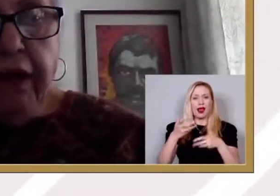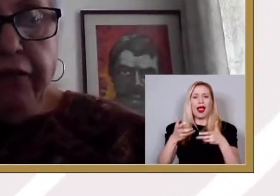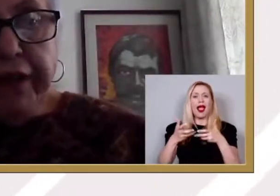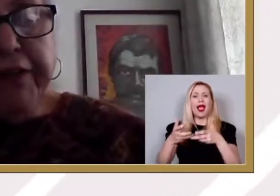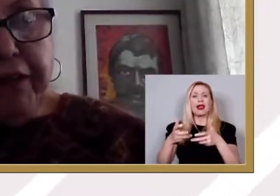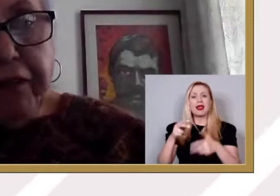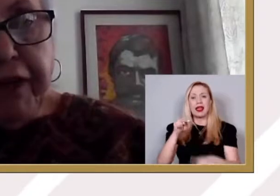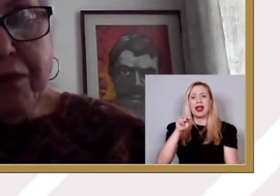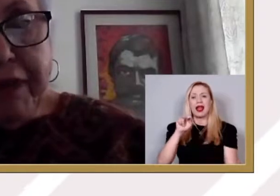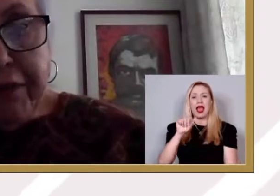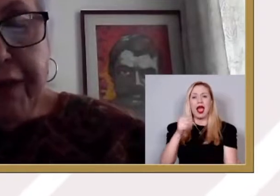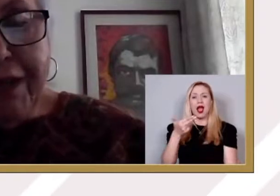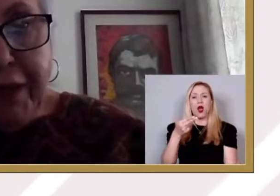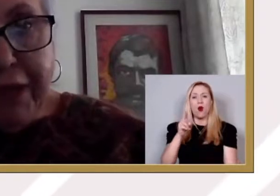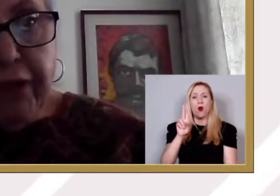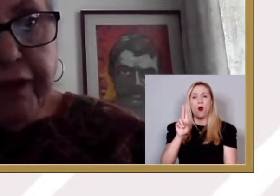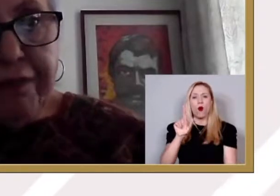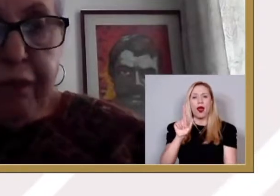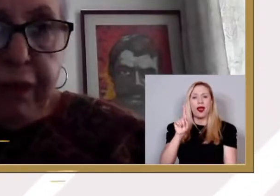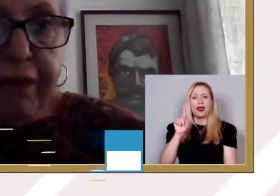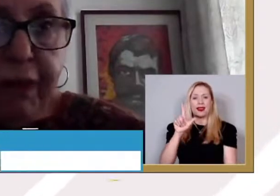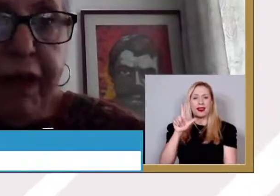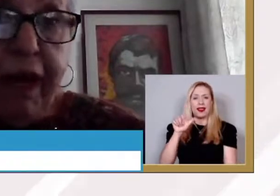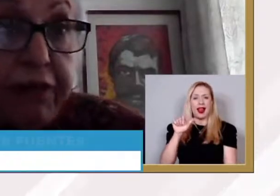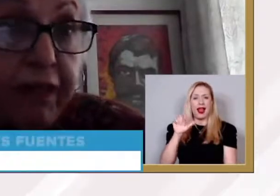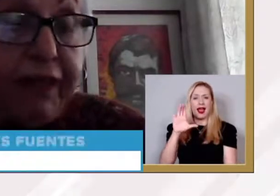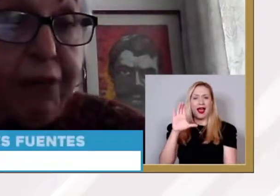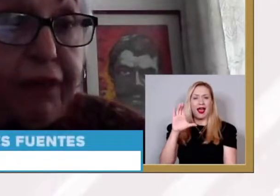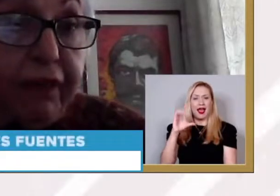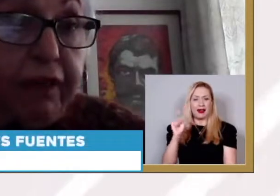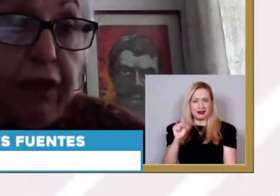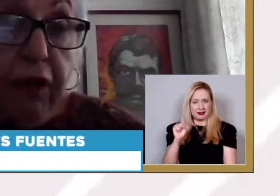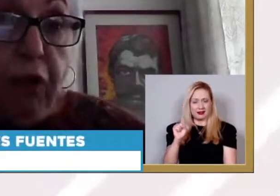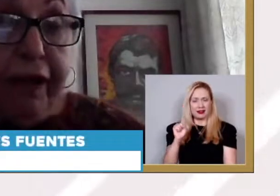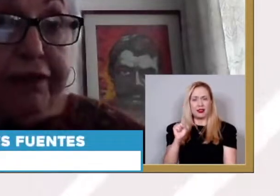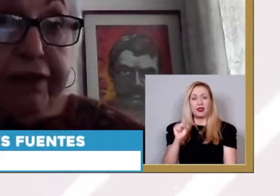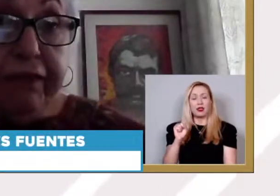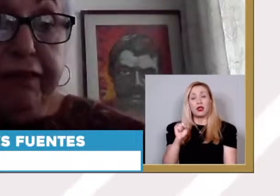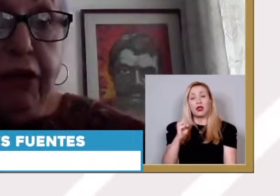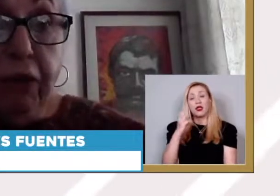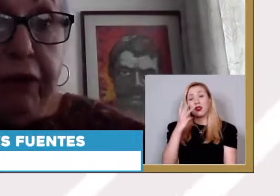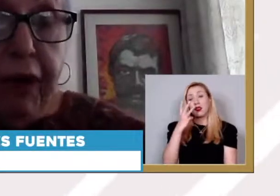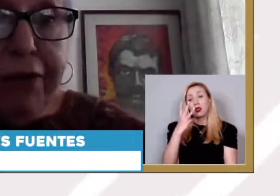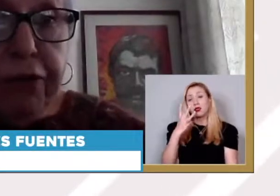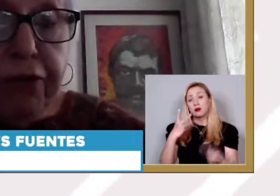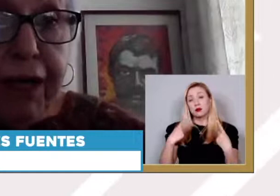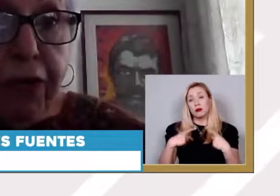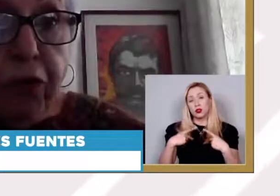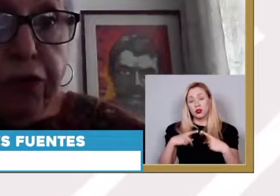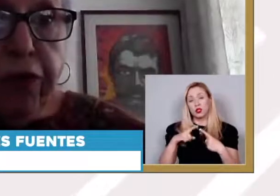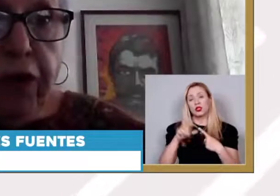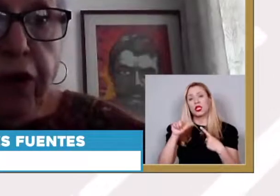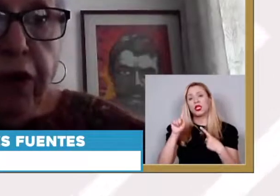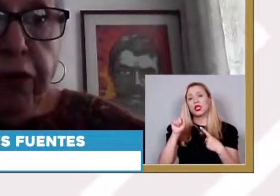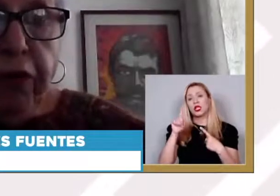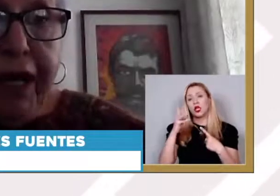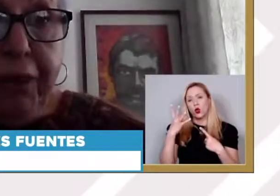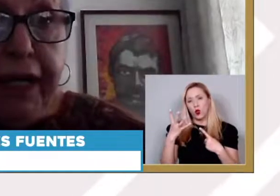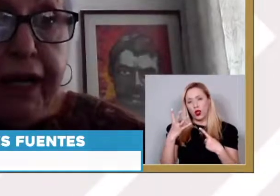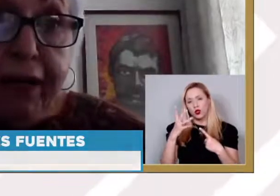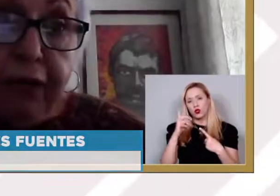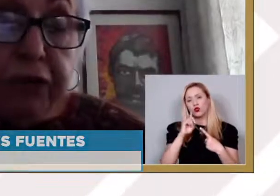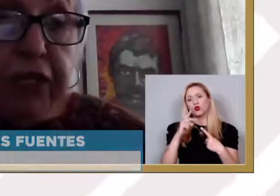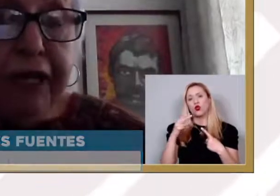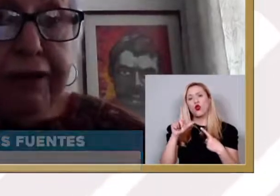Nahuatlacas, fallecieron 3 personas mayores, ciertamente una de 74 años, doña Luz,